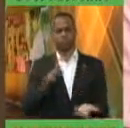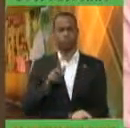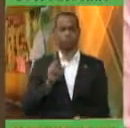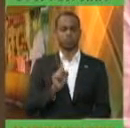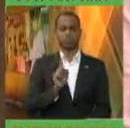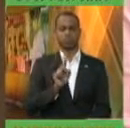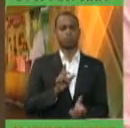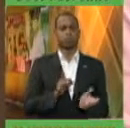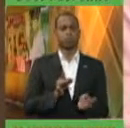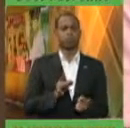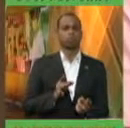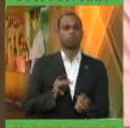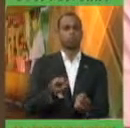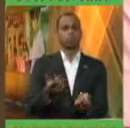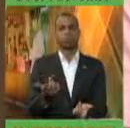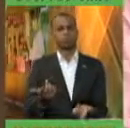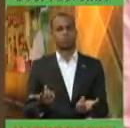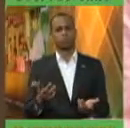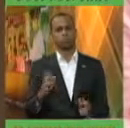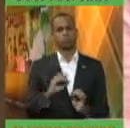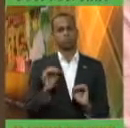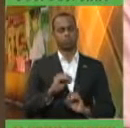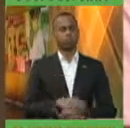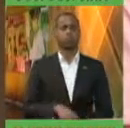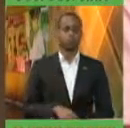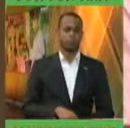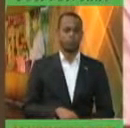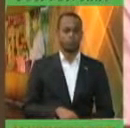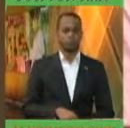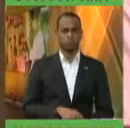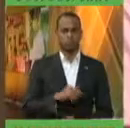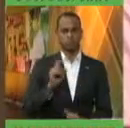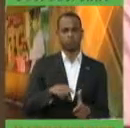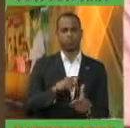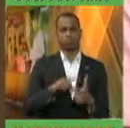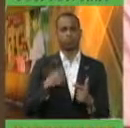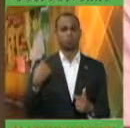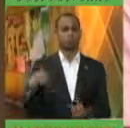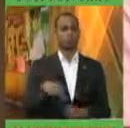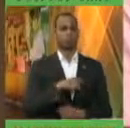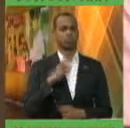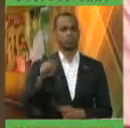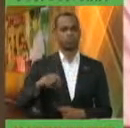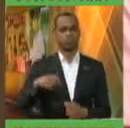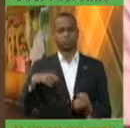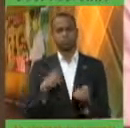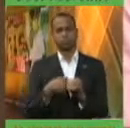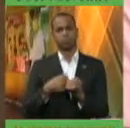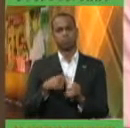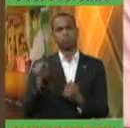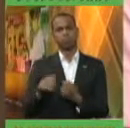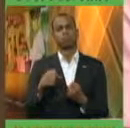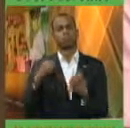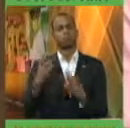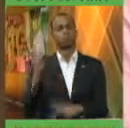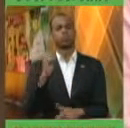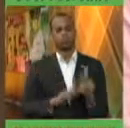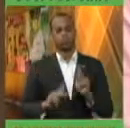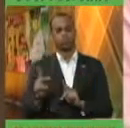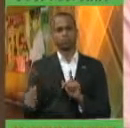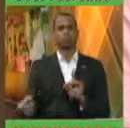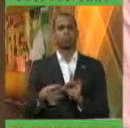y el disfrute de la población de sus entornos entonces nosotros tenemos que contribuir y necesitamos muchas personas que se